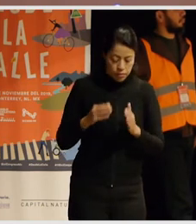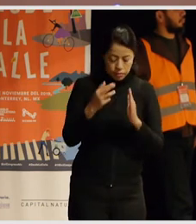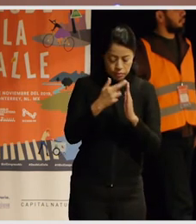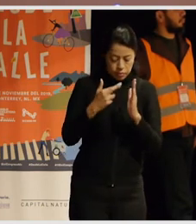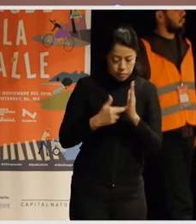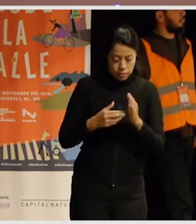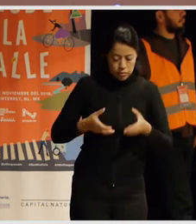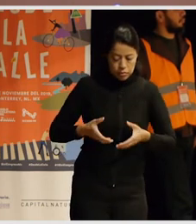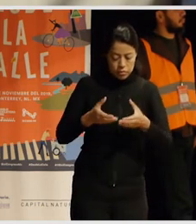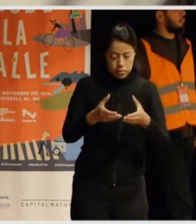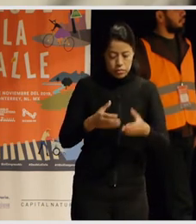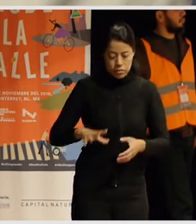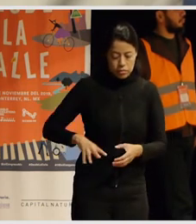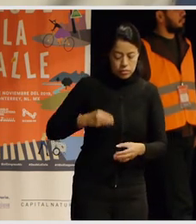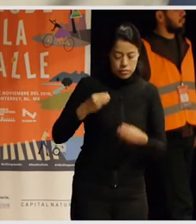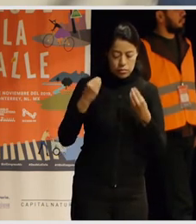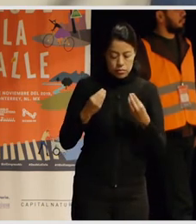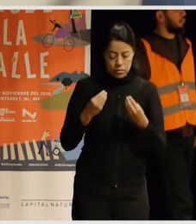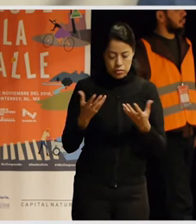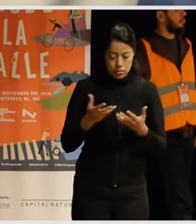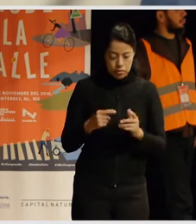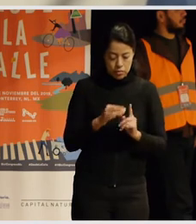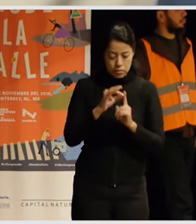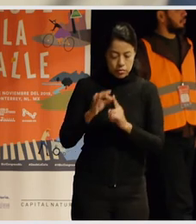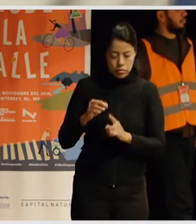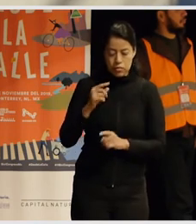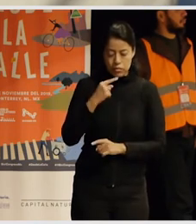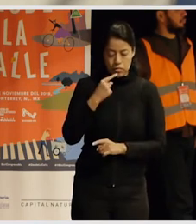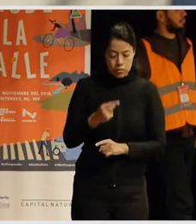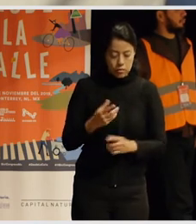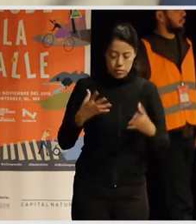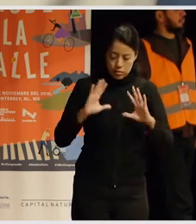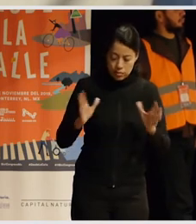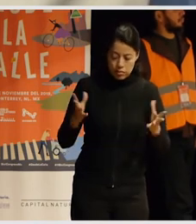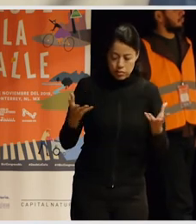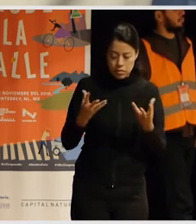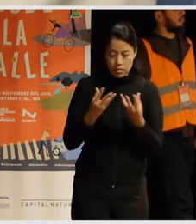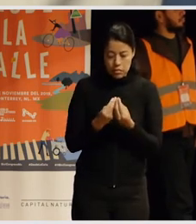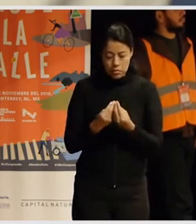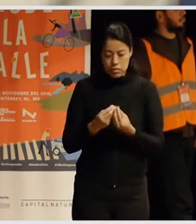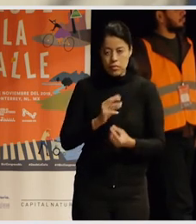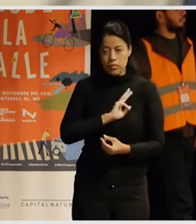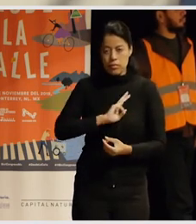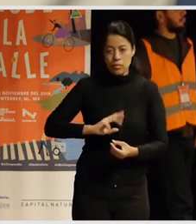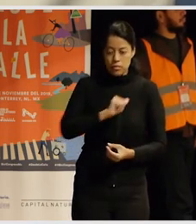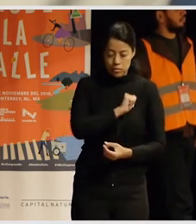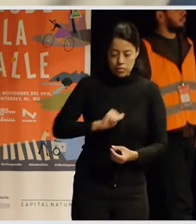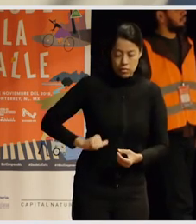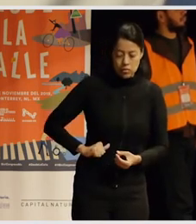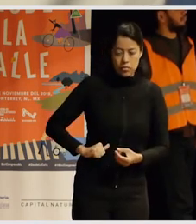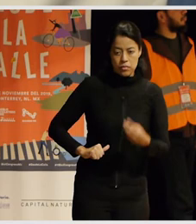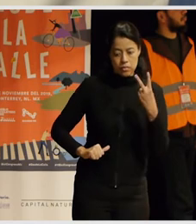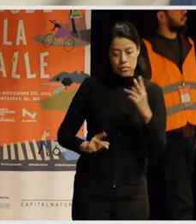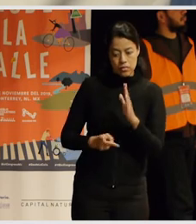muchas de las que estamos aquí y vale la pena comentarle que ya nos reunimos con el alcalde de orizaba en dos ocasiones ellos